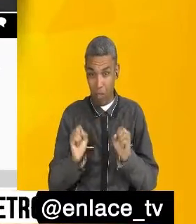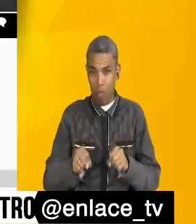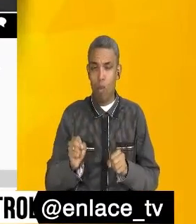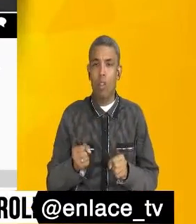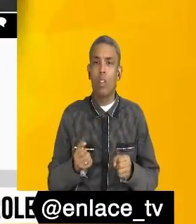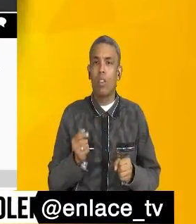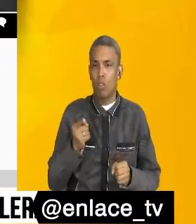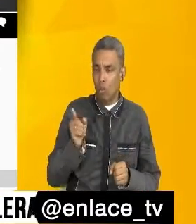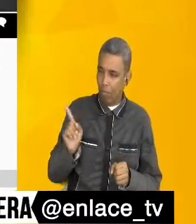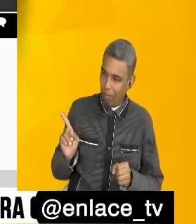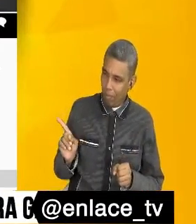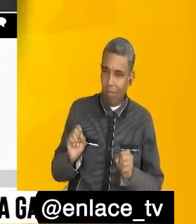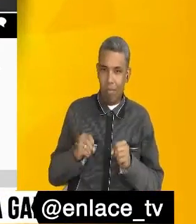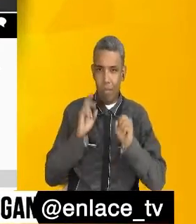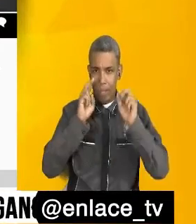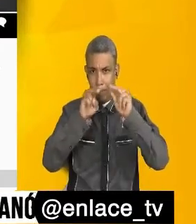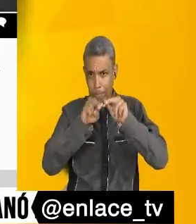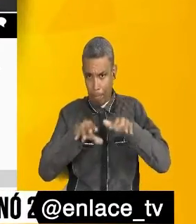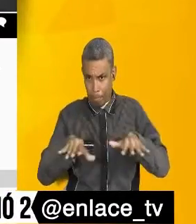hallar en nuestra página web